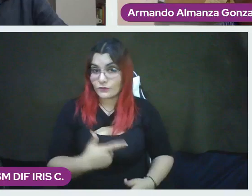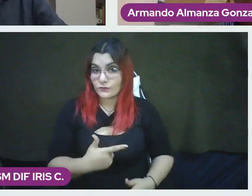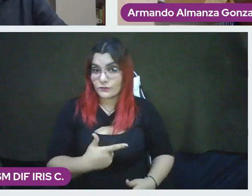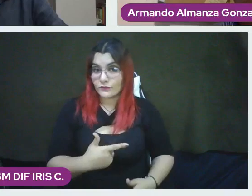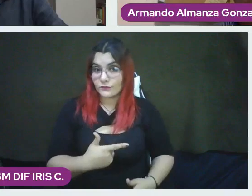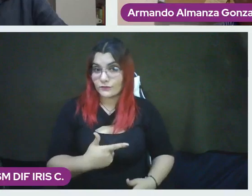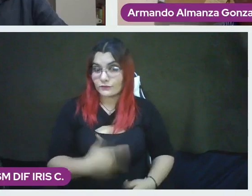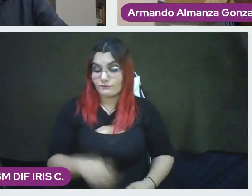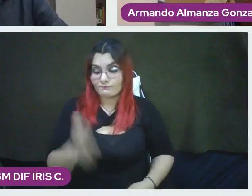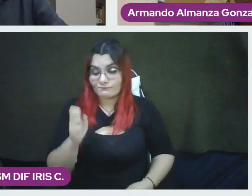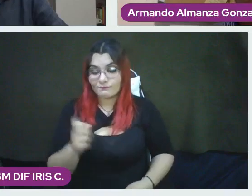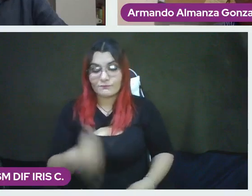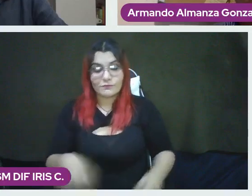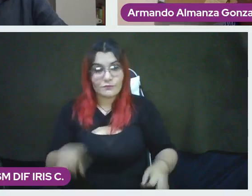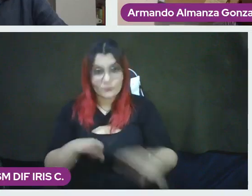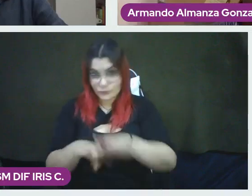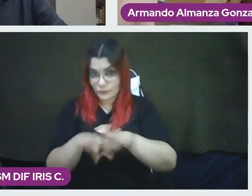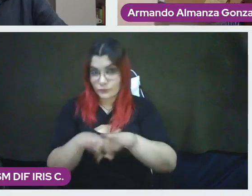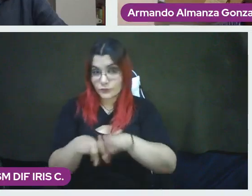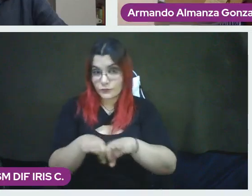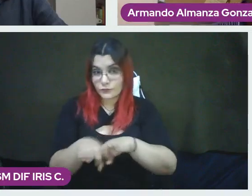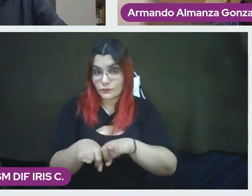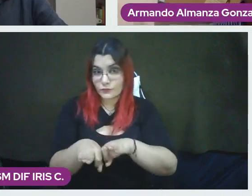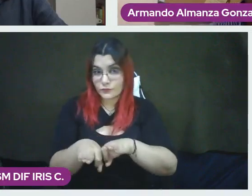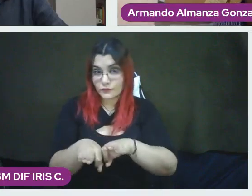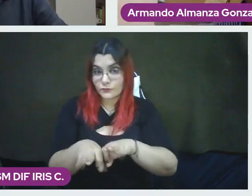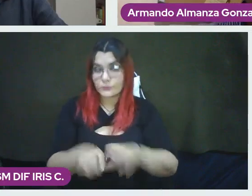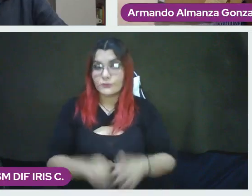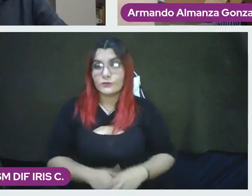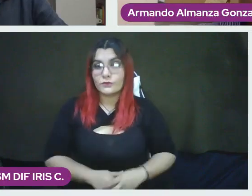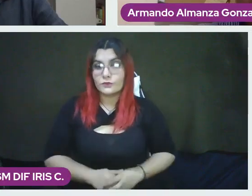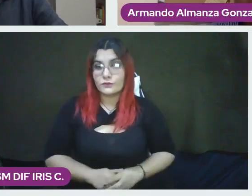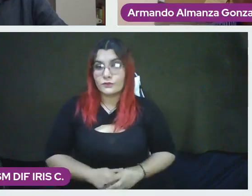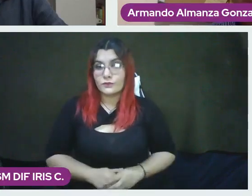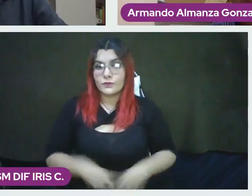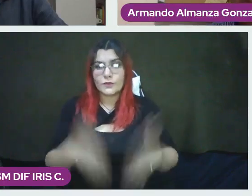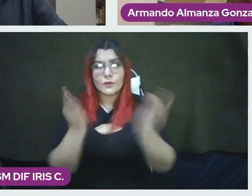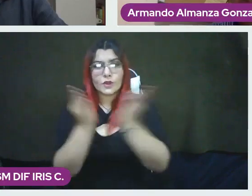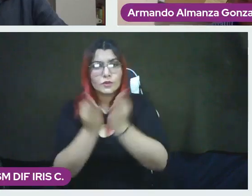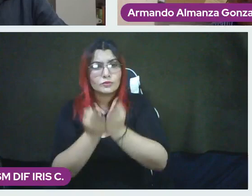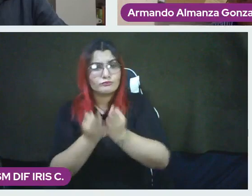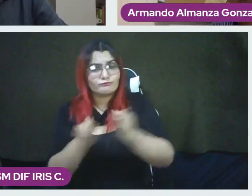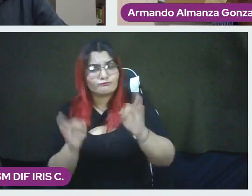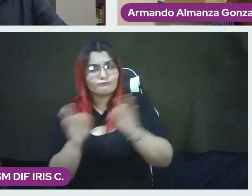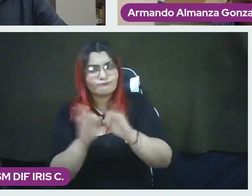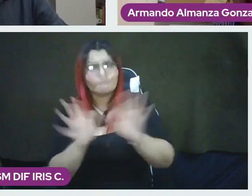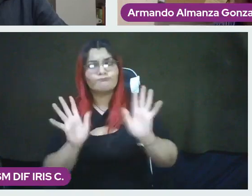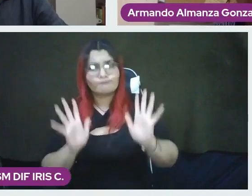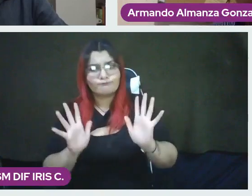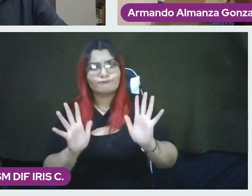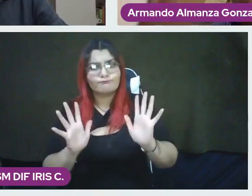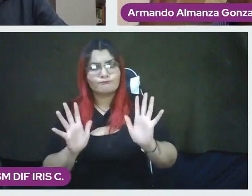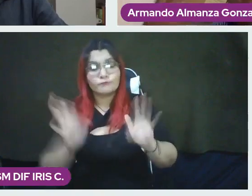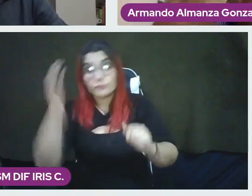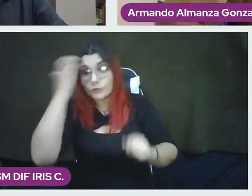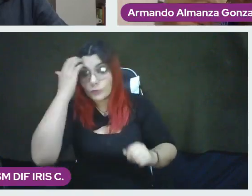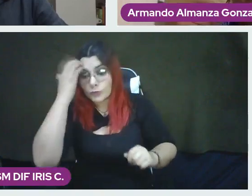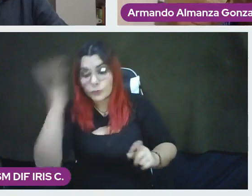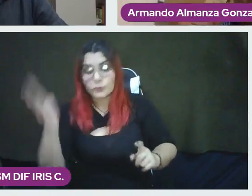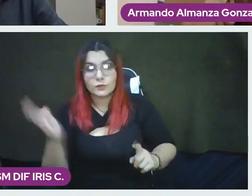los hijos, hacia los alumnos. Y algo importante de lo que decía también usted, Anabel, la